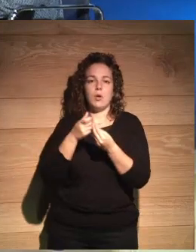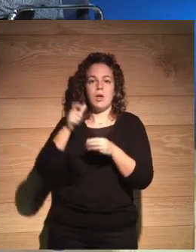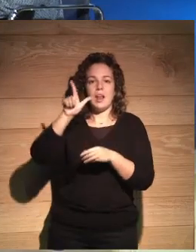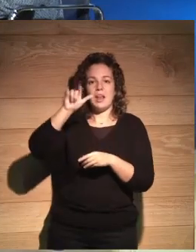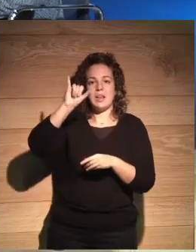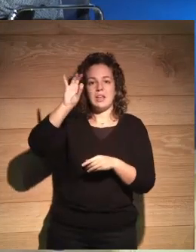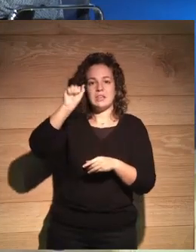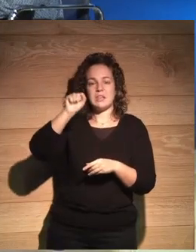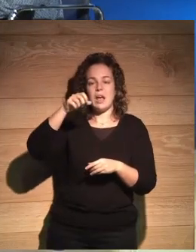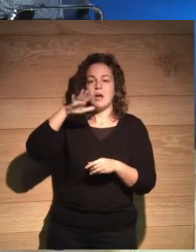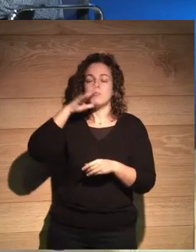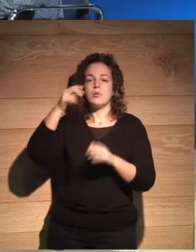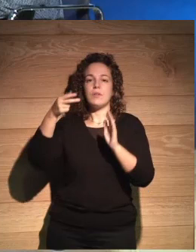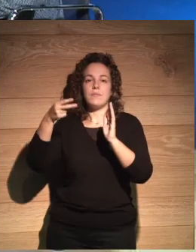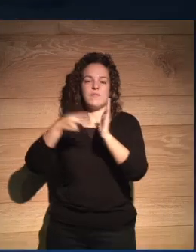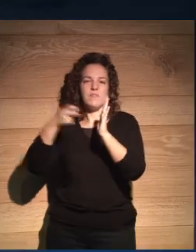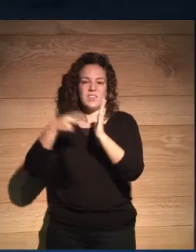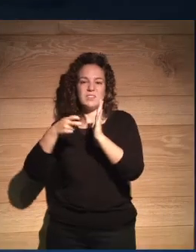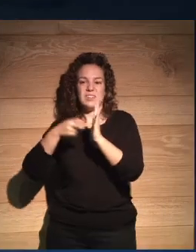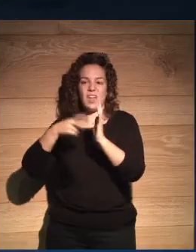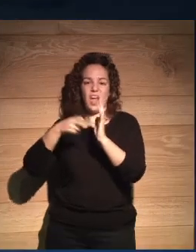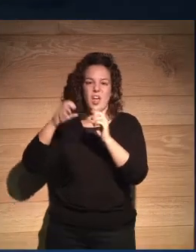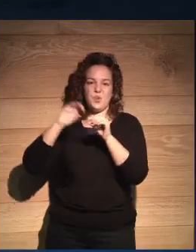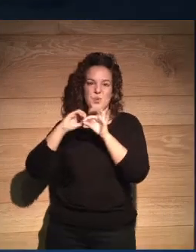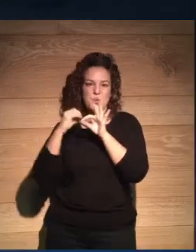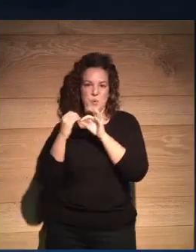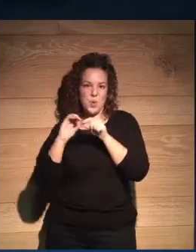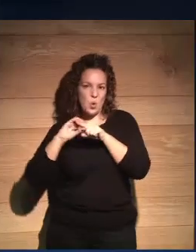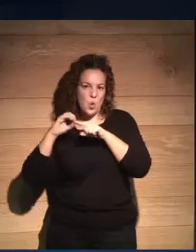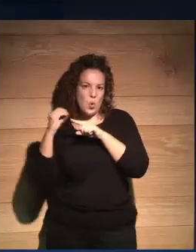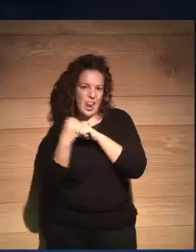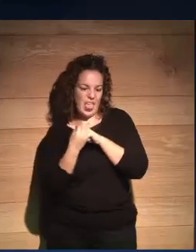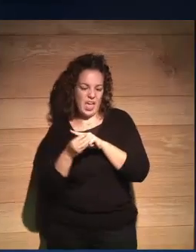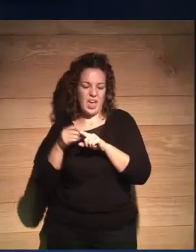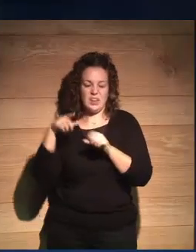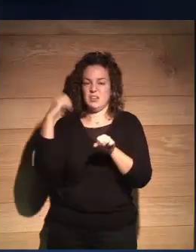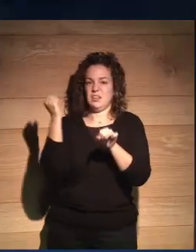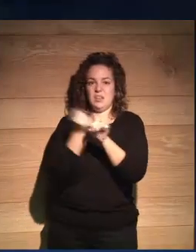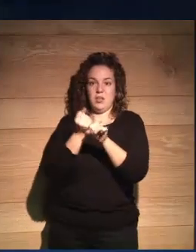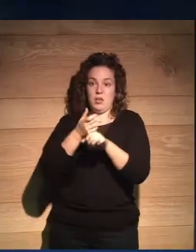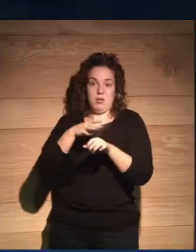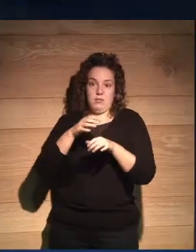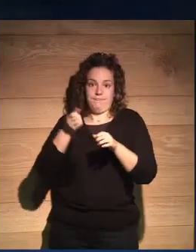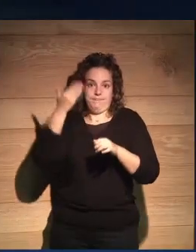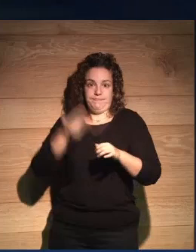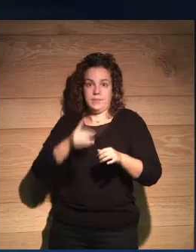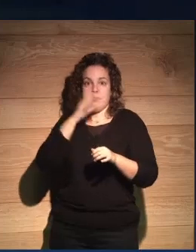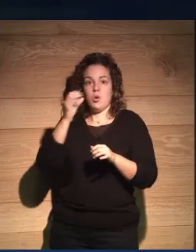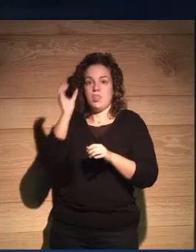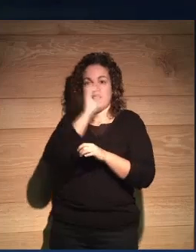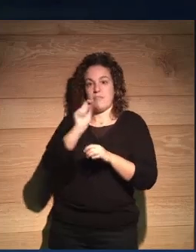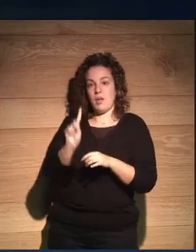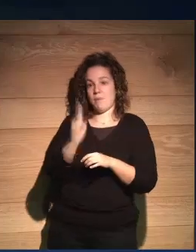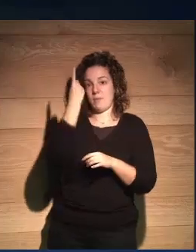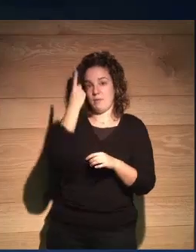física, trabajaba en física nuclear y su carrera iba lanzada y era la primera científica española de la época en muchísimas